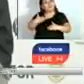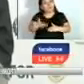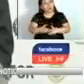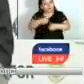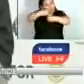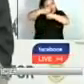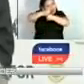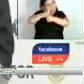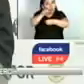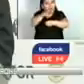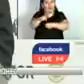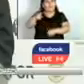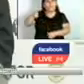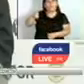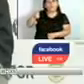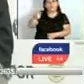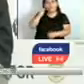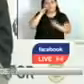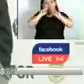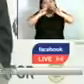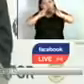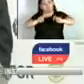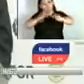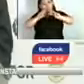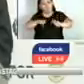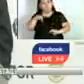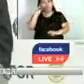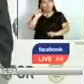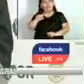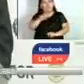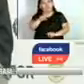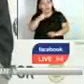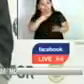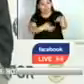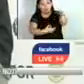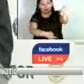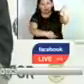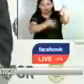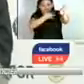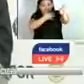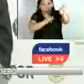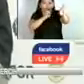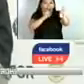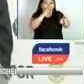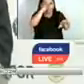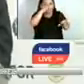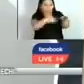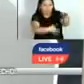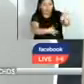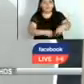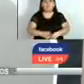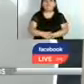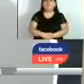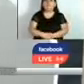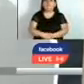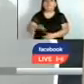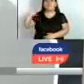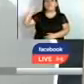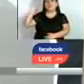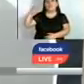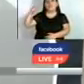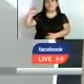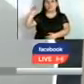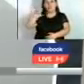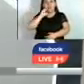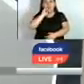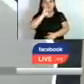laboratorio de la Policía Técnica y Científica que se determinará la originalidad de lo que se haya encontrado. La Fiscalía también señaló